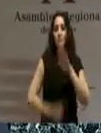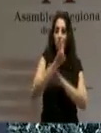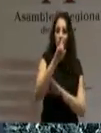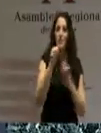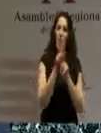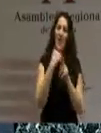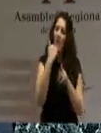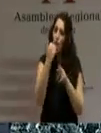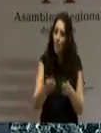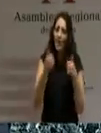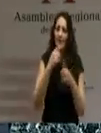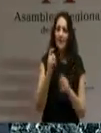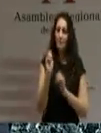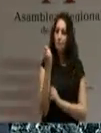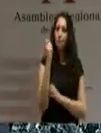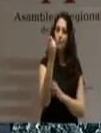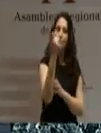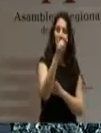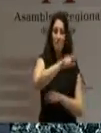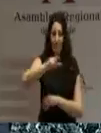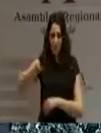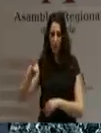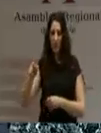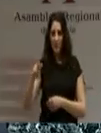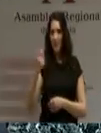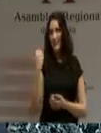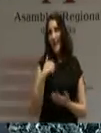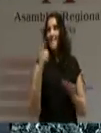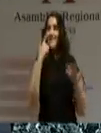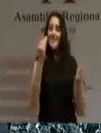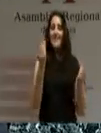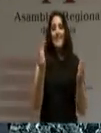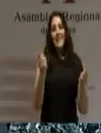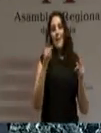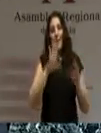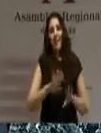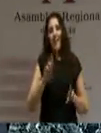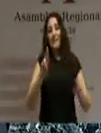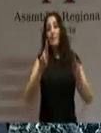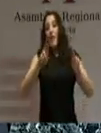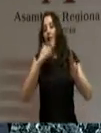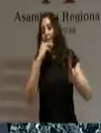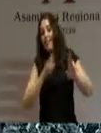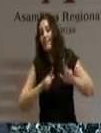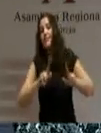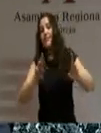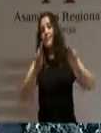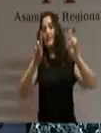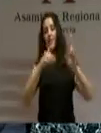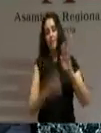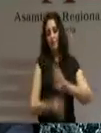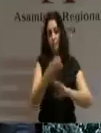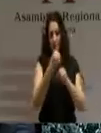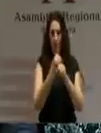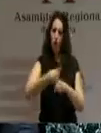poder conseguir que toda esa gente que ya vislumbra una esperanza en que se puede crear ese empleo, nosotros seamos